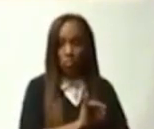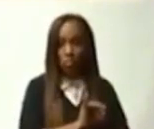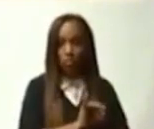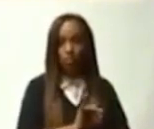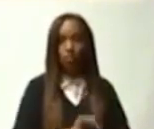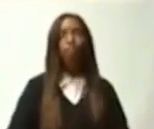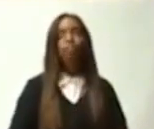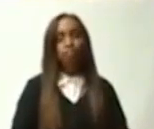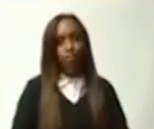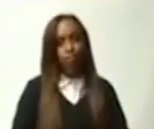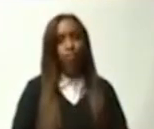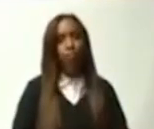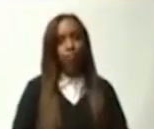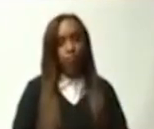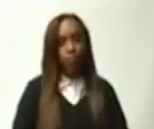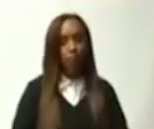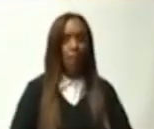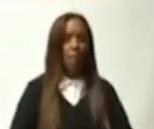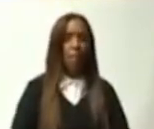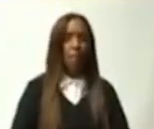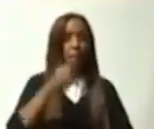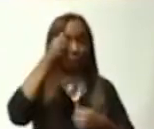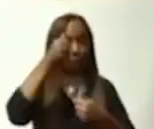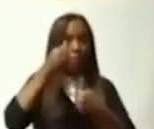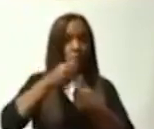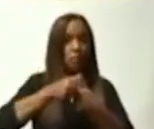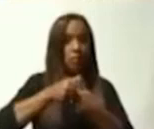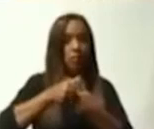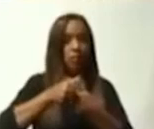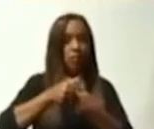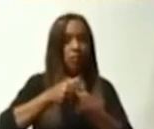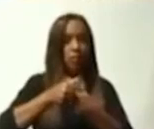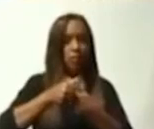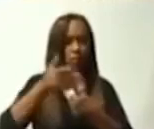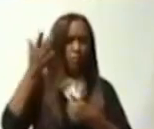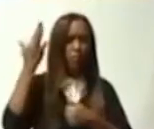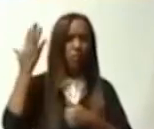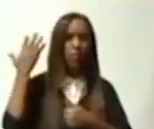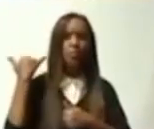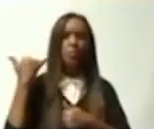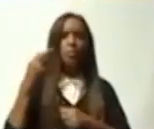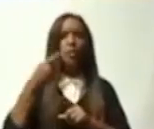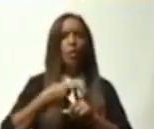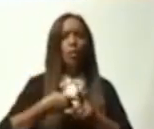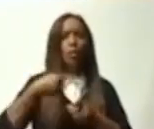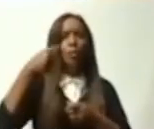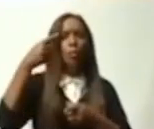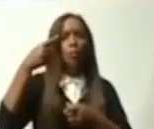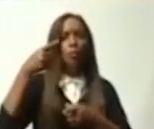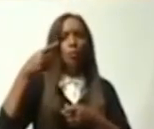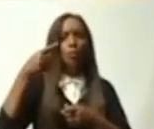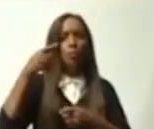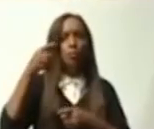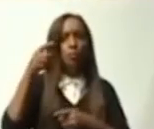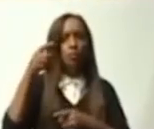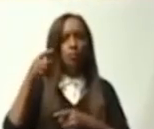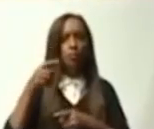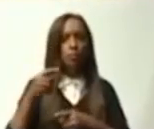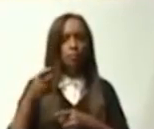mayo hizo una denuncia responsable de que se estaban utilizando recursos